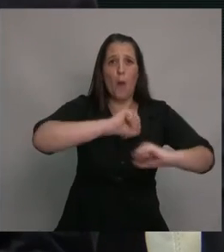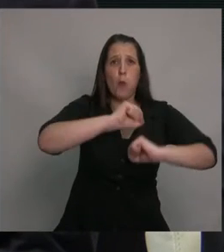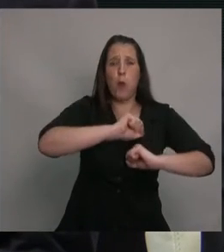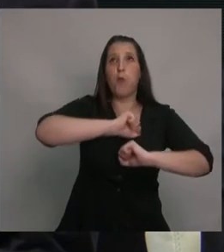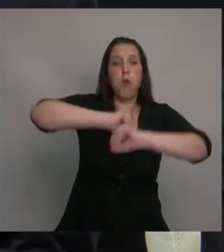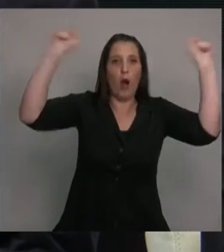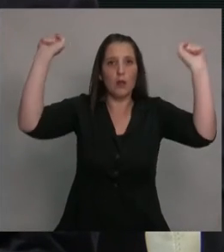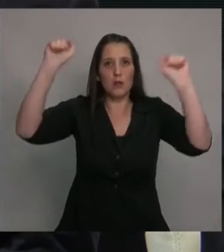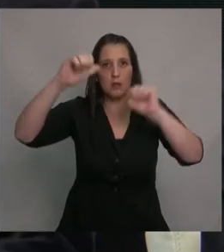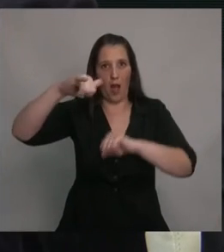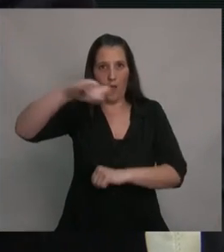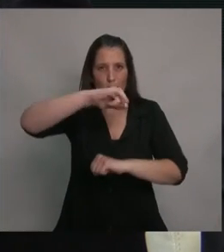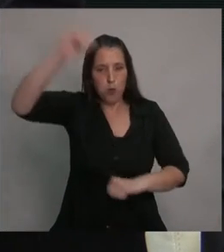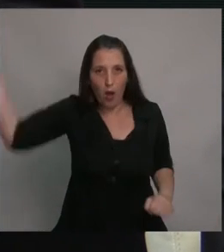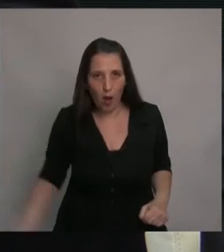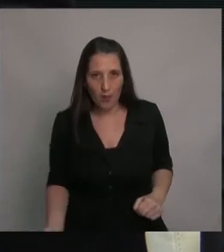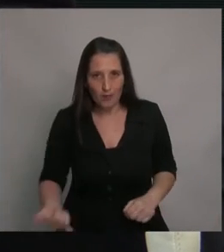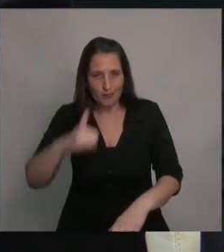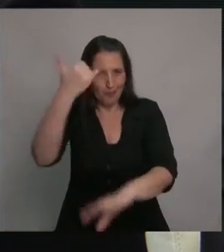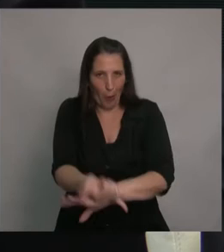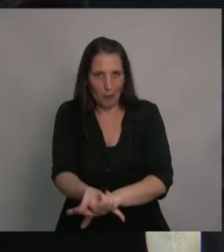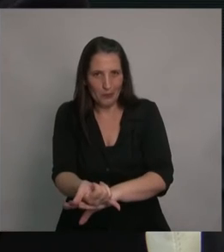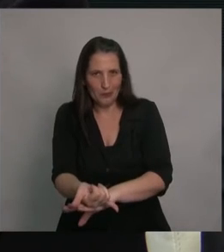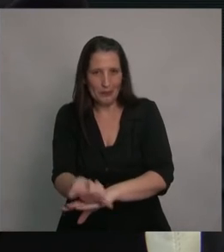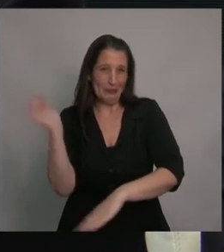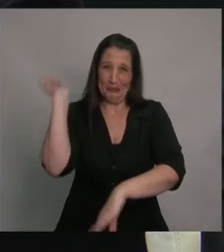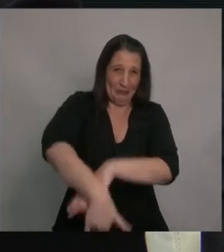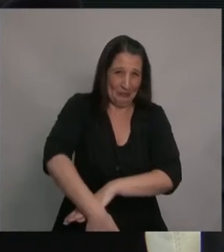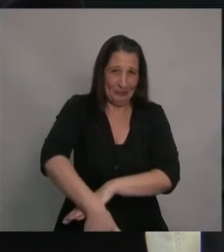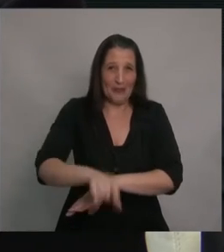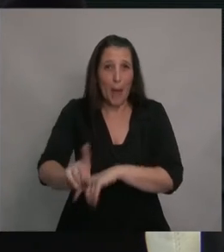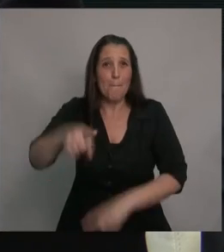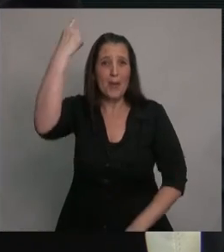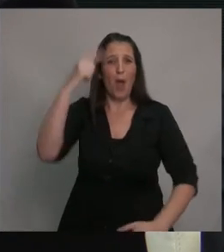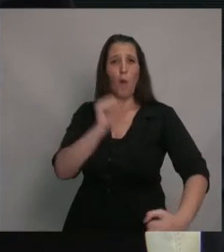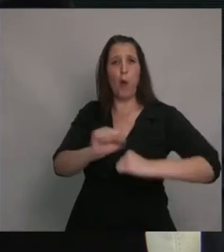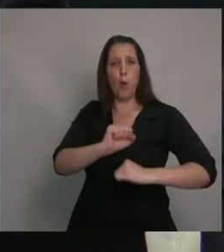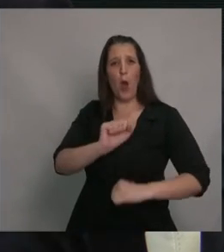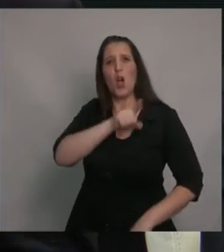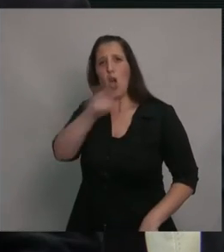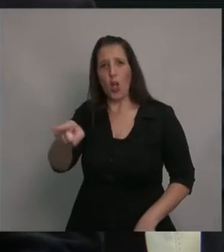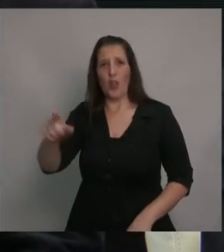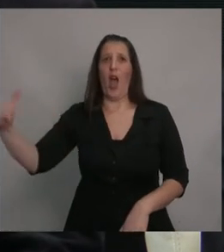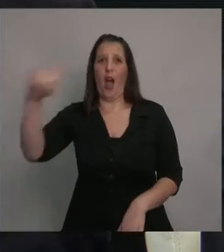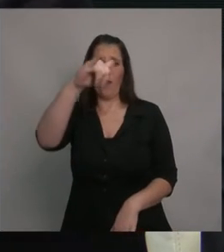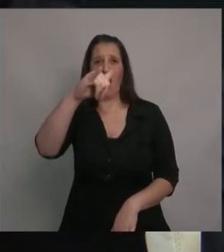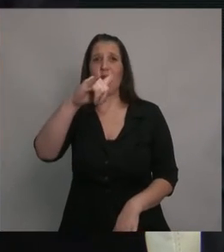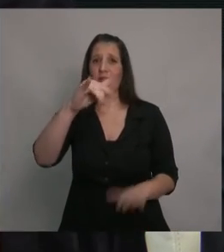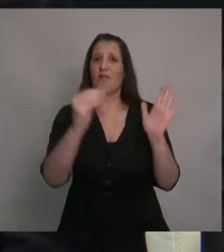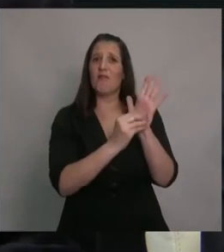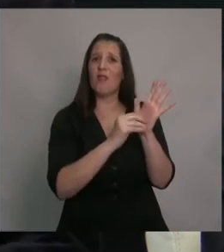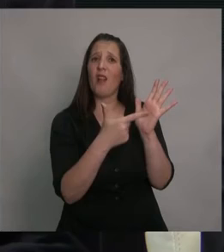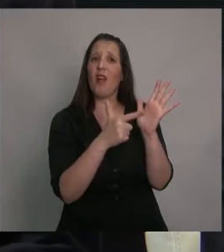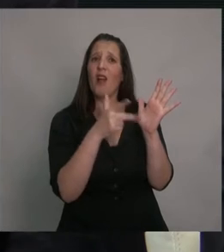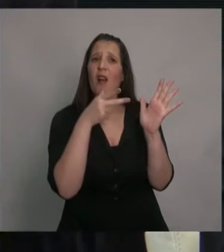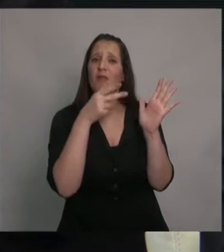y que fue el primer acto terrorista de esa índole contra un avión civil. Eso no aparece por